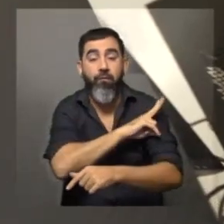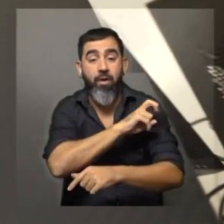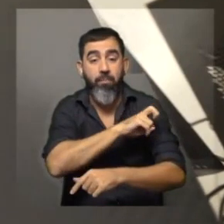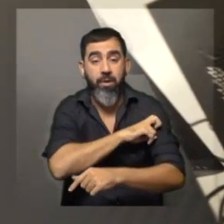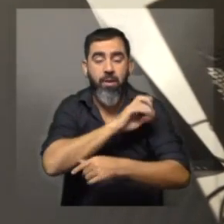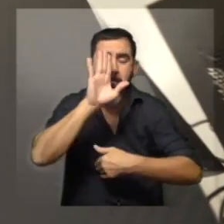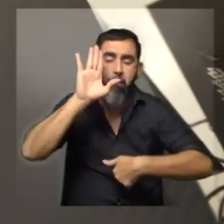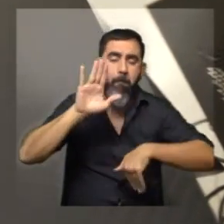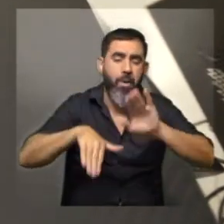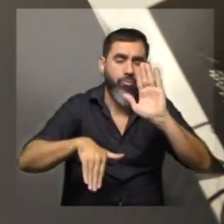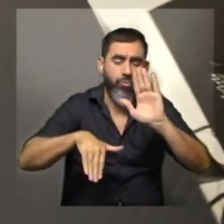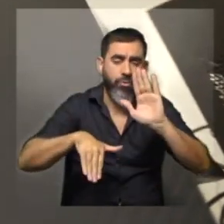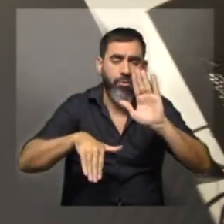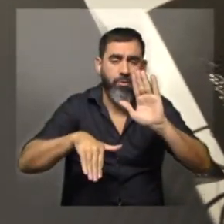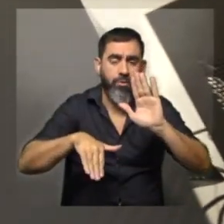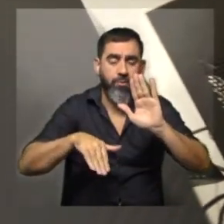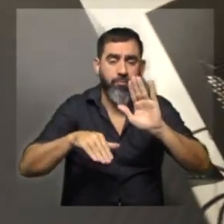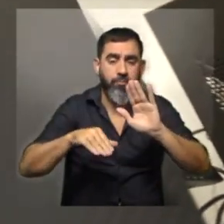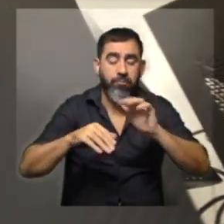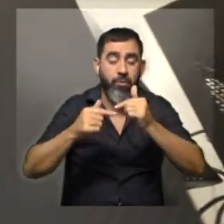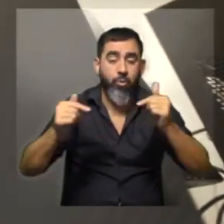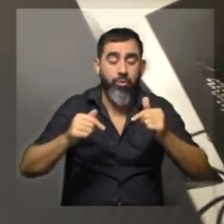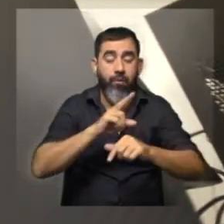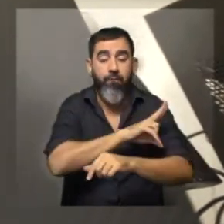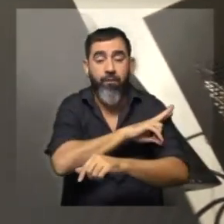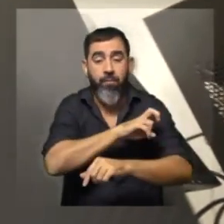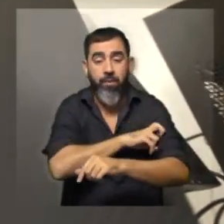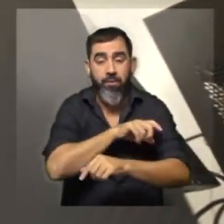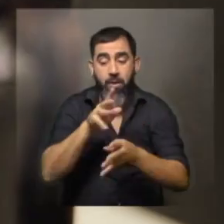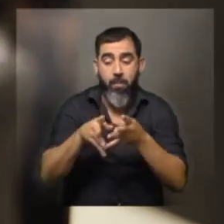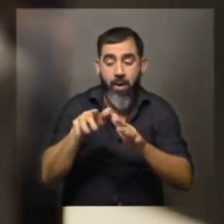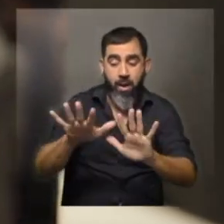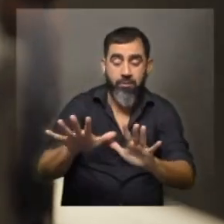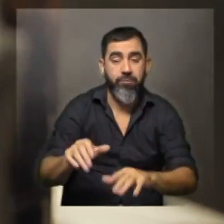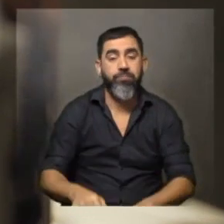grandísima mayoría de las determinaciones que hacen la industria farmacéutica pasan por equipos de estos.